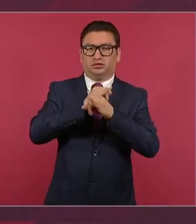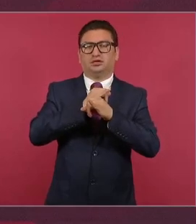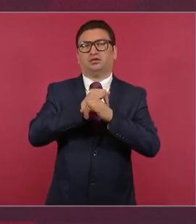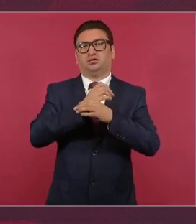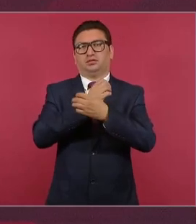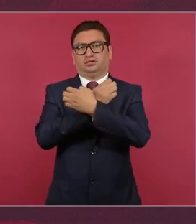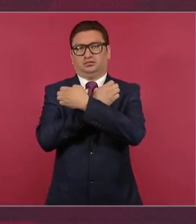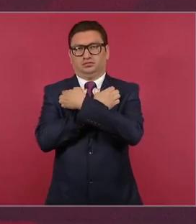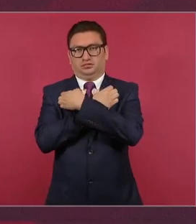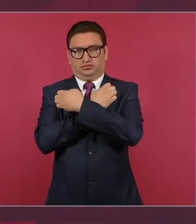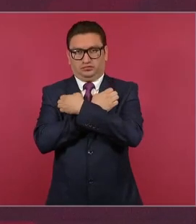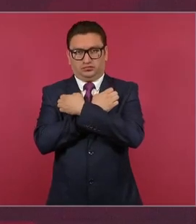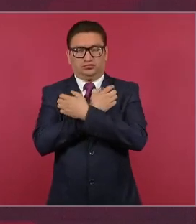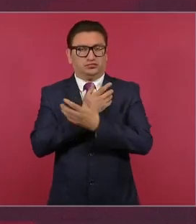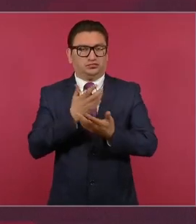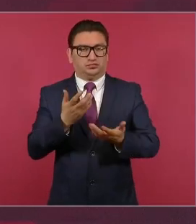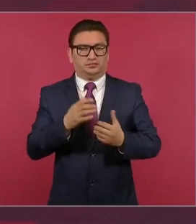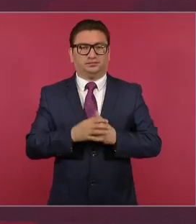educación,